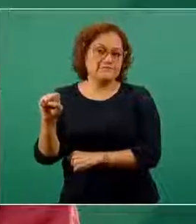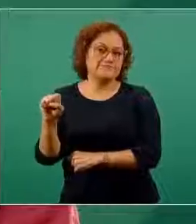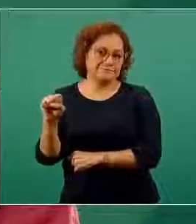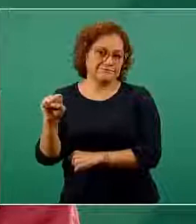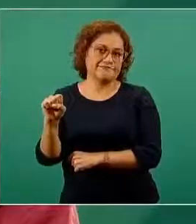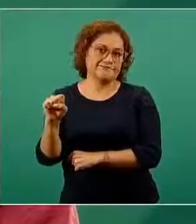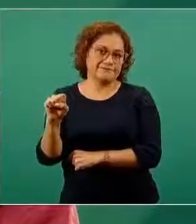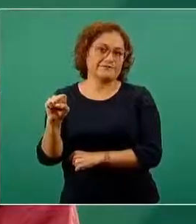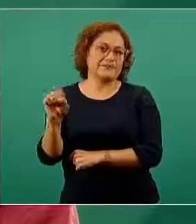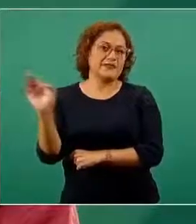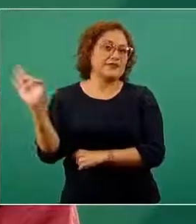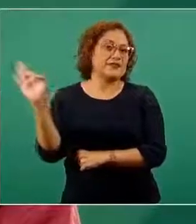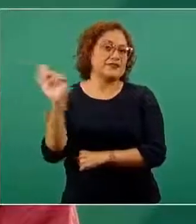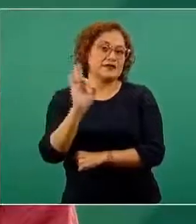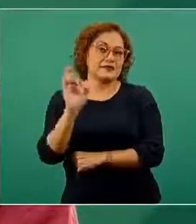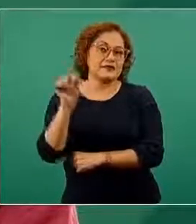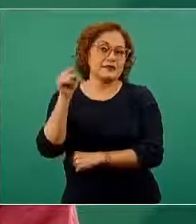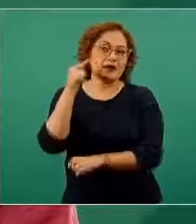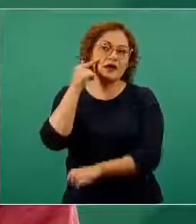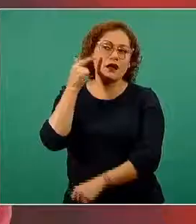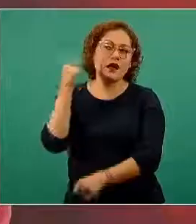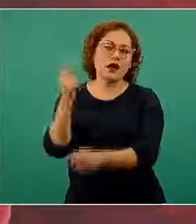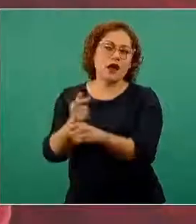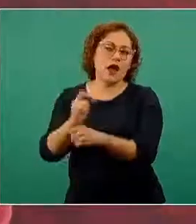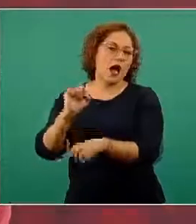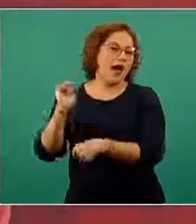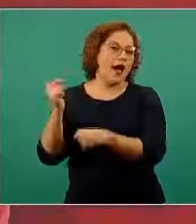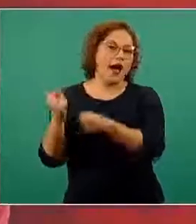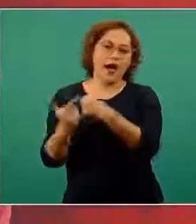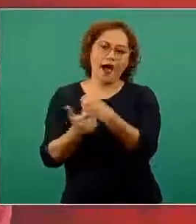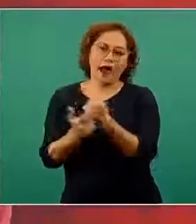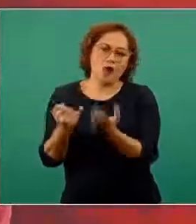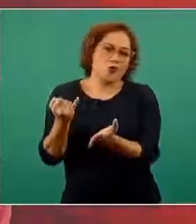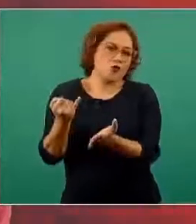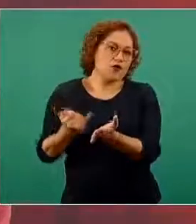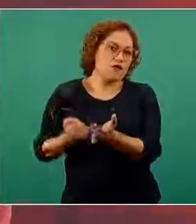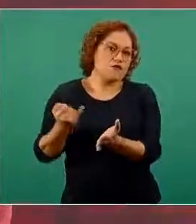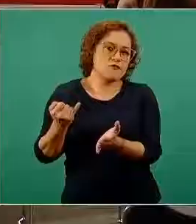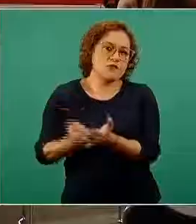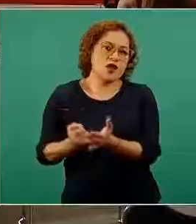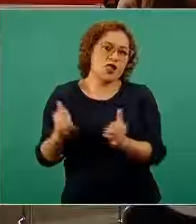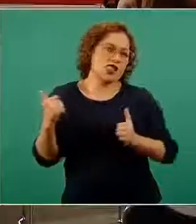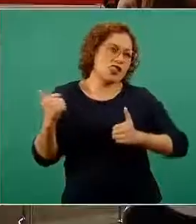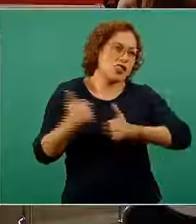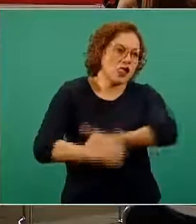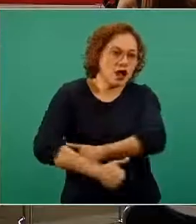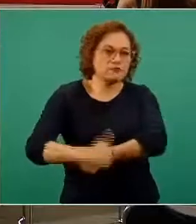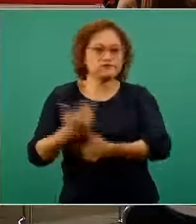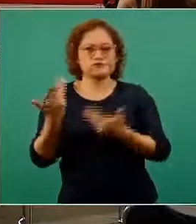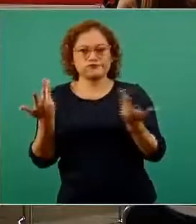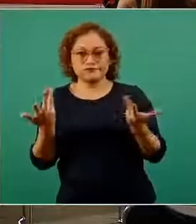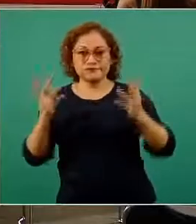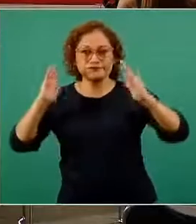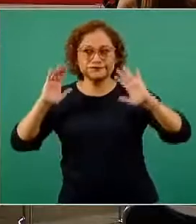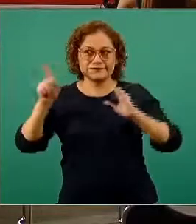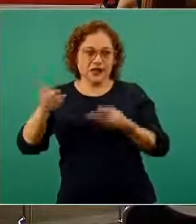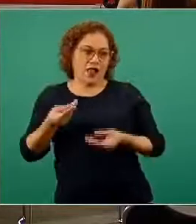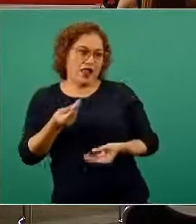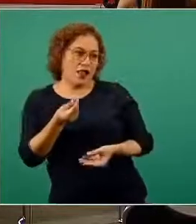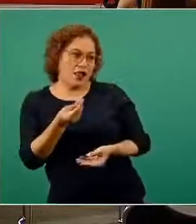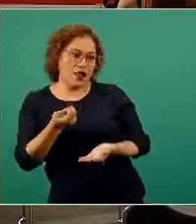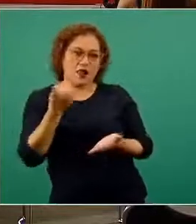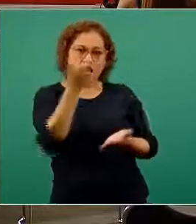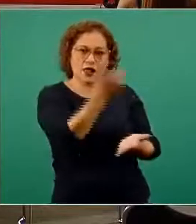también un problema de evasión fiscal, cuando se les paga en efectivo, por ejemplo. En fin, hay toda clase